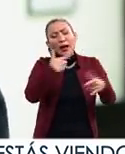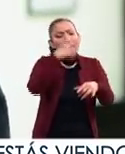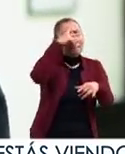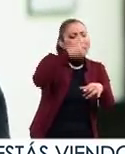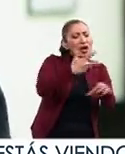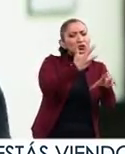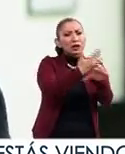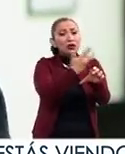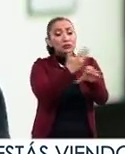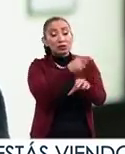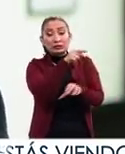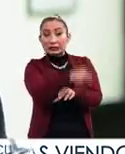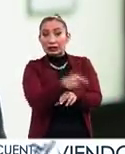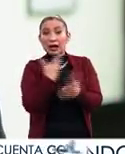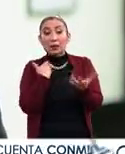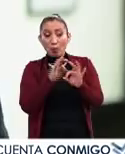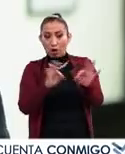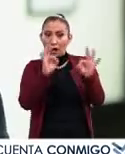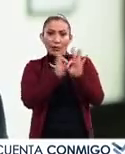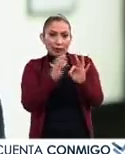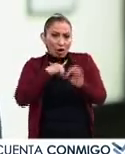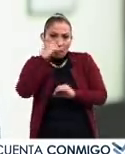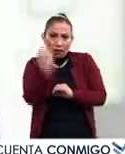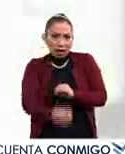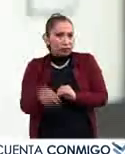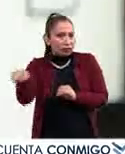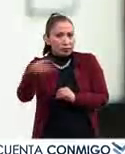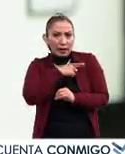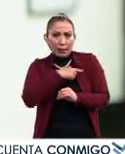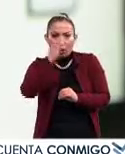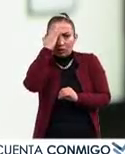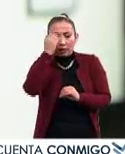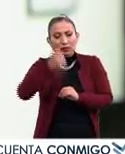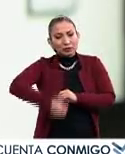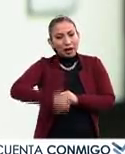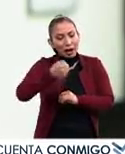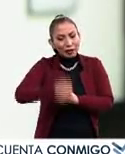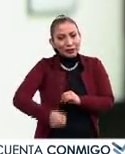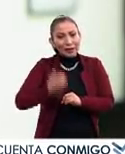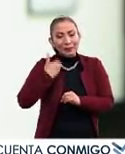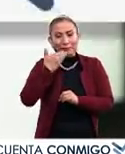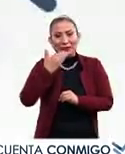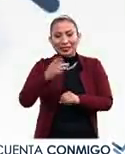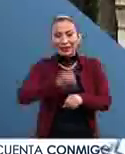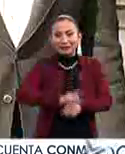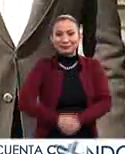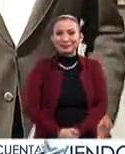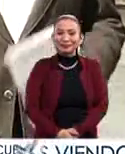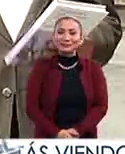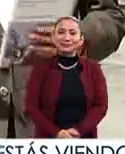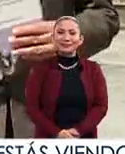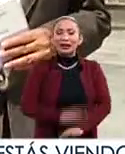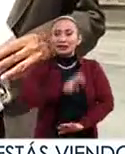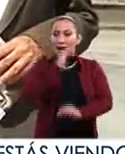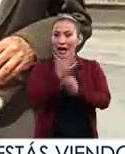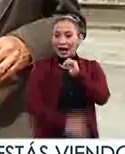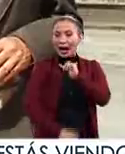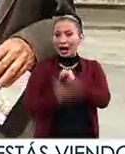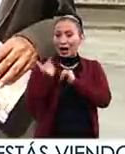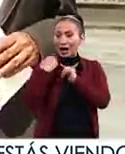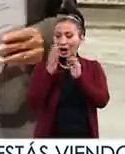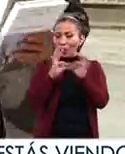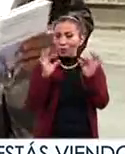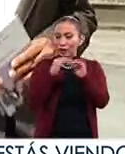Unidos es, además de importante, obligatorio. Muchos saludos y que tengan buen día. Llegamos al final de